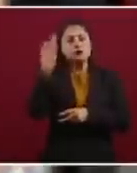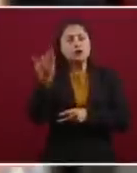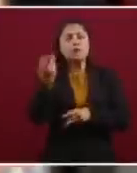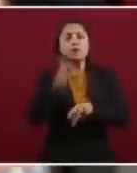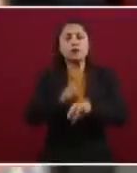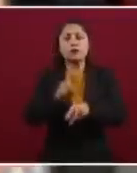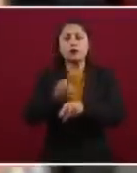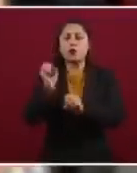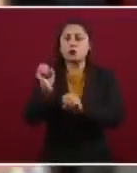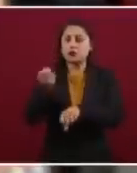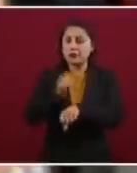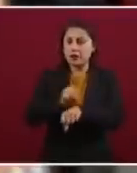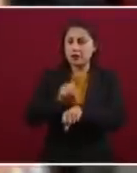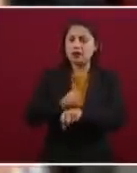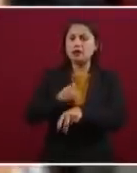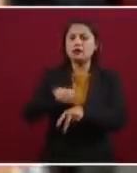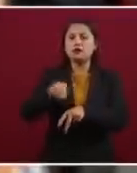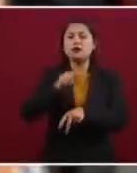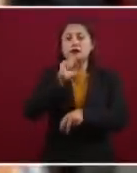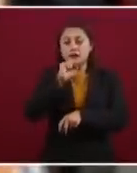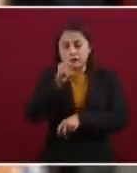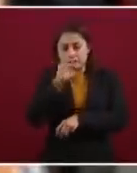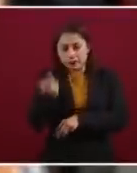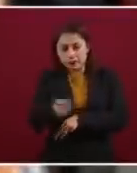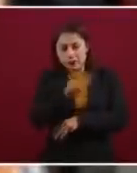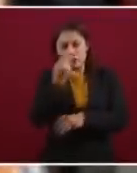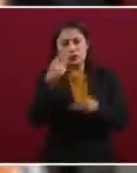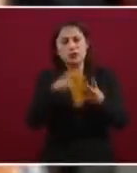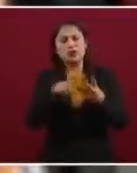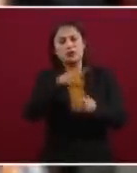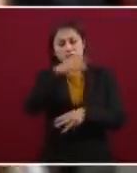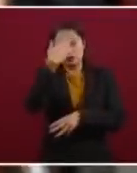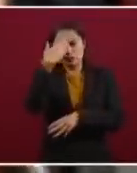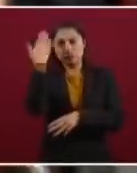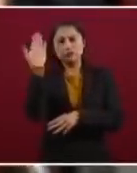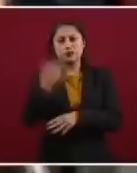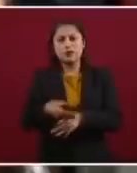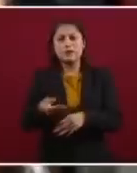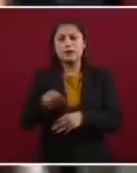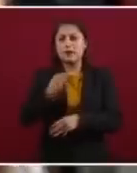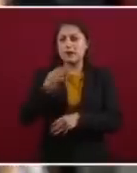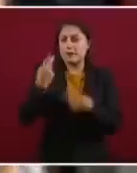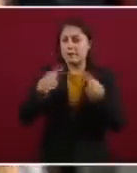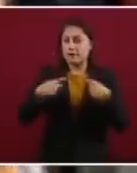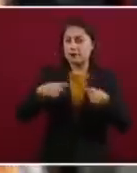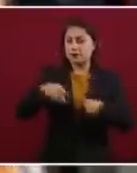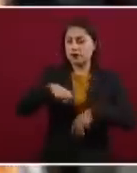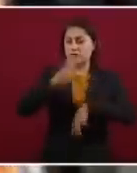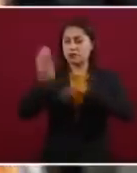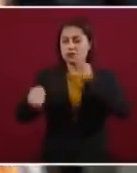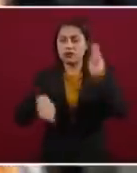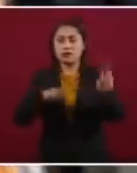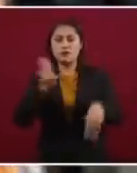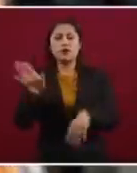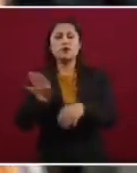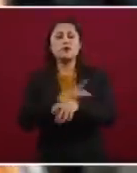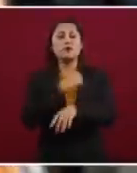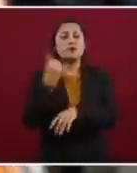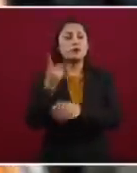numeralia en cuestión de la tasa de mortandad derivado de del consumo de estupefacientes tienen